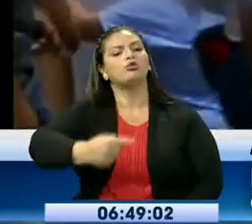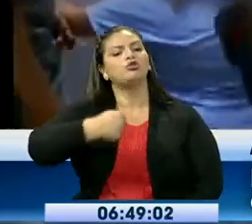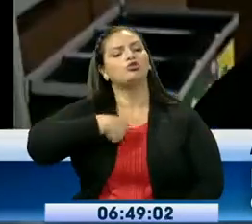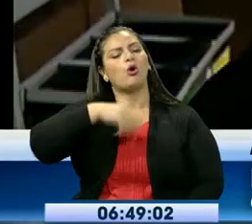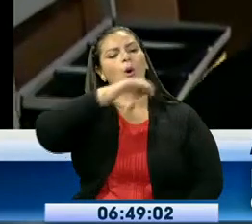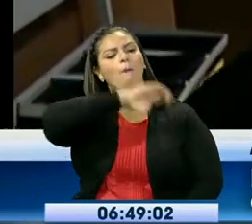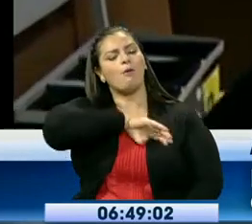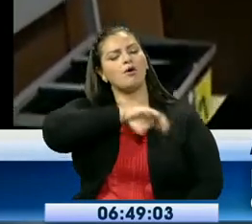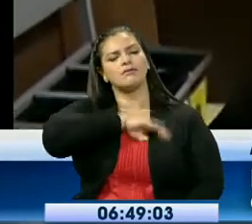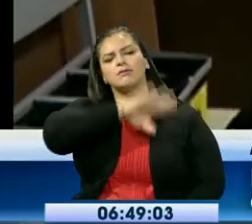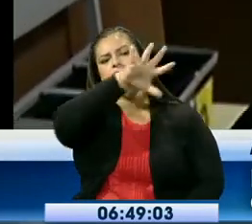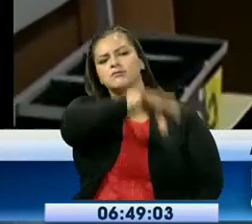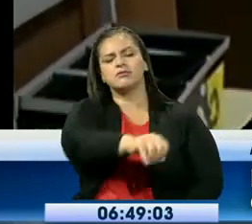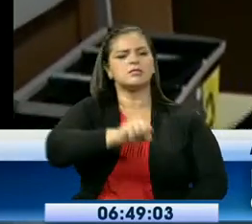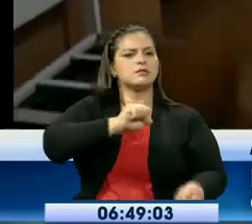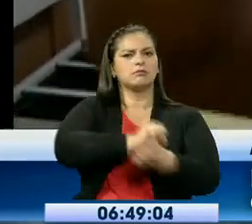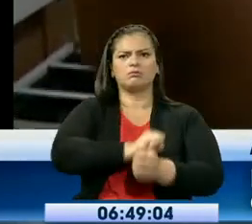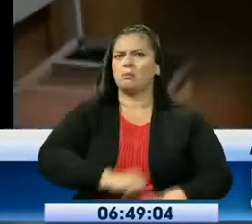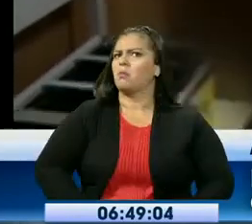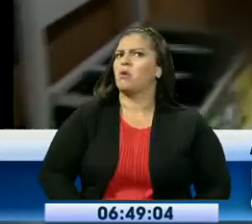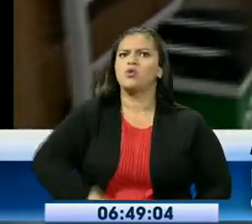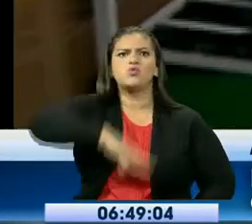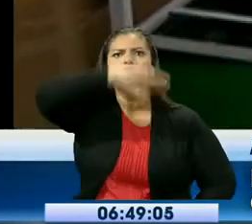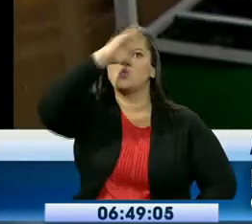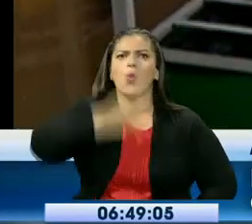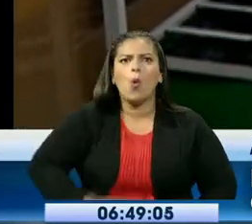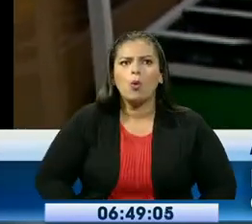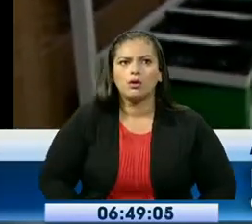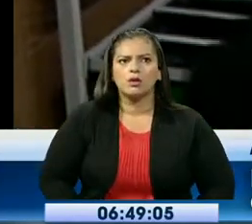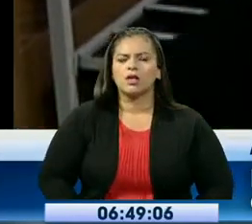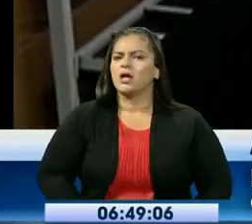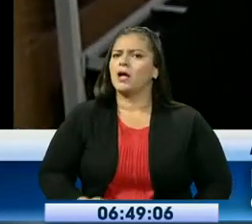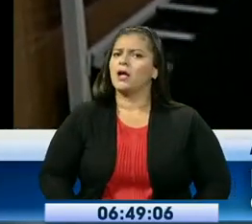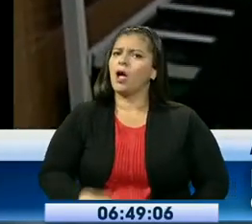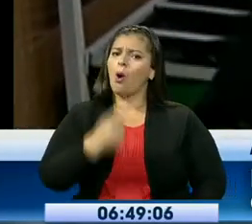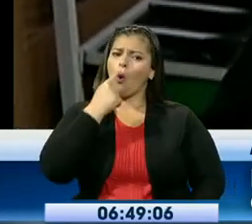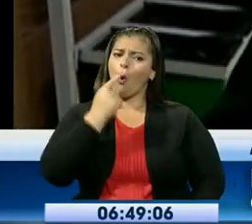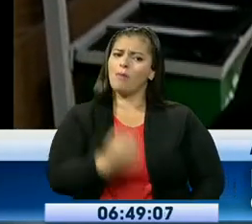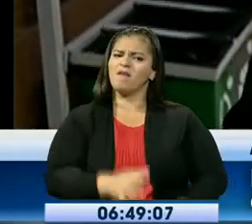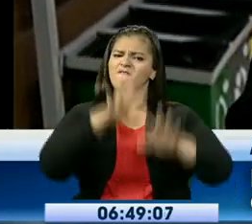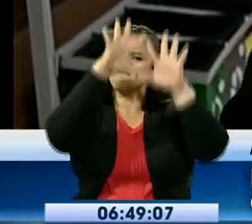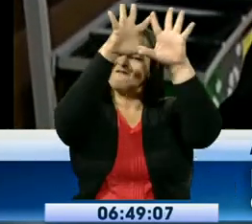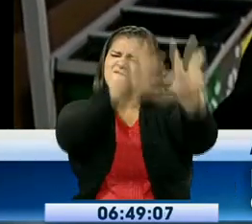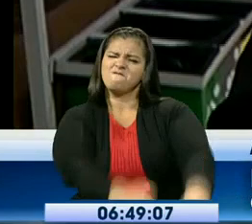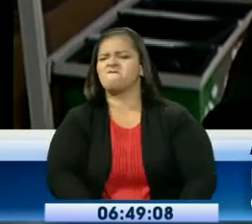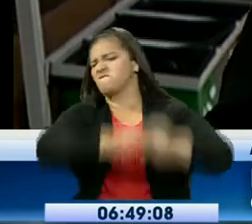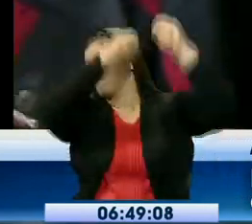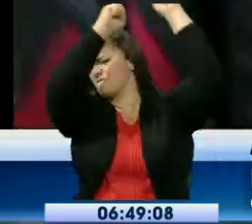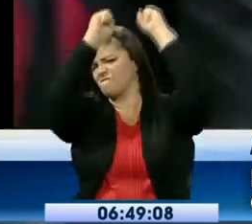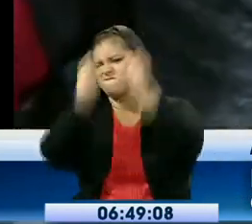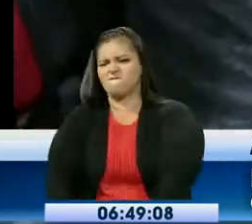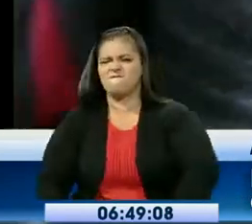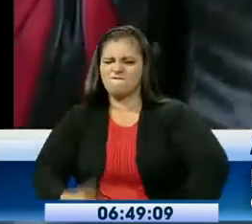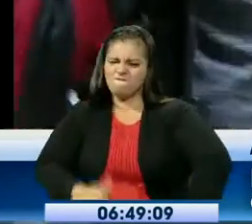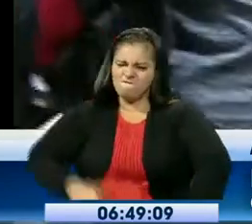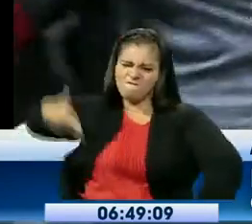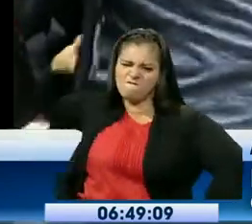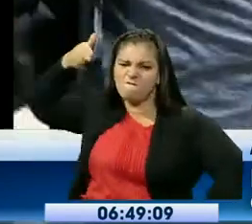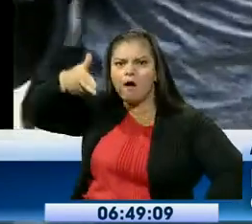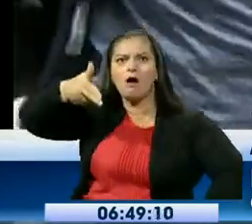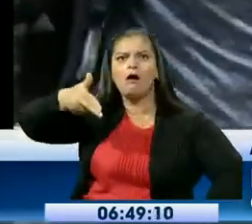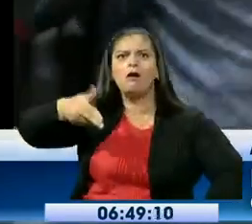hay video. Un señor lo tiró patas arriba, lo apuntó como cualquier delincuente en el cuerpo.